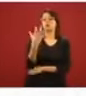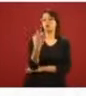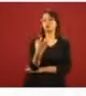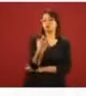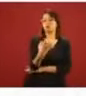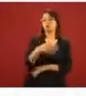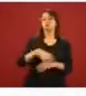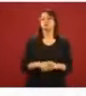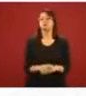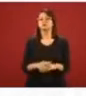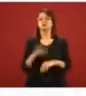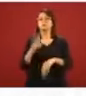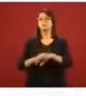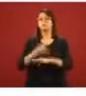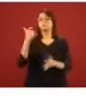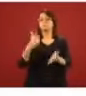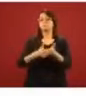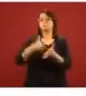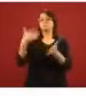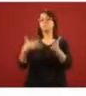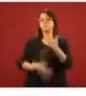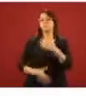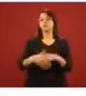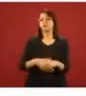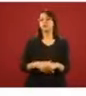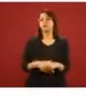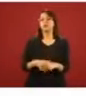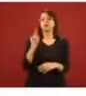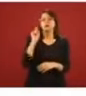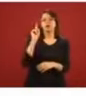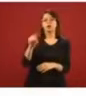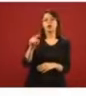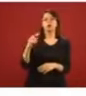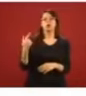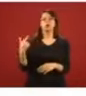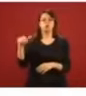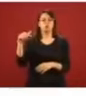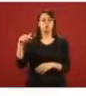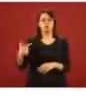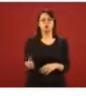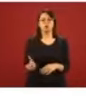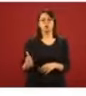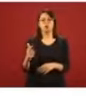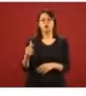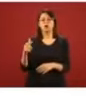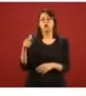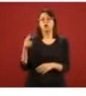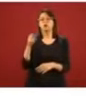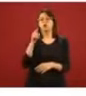litro. Mientras que la más económica en gas del lago Cuitzeo, en Acámbaro, Guanajuato,